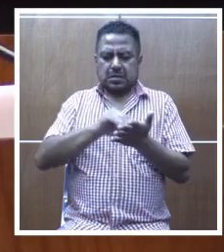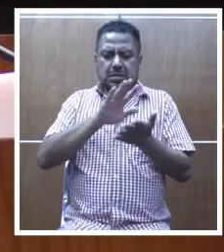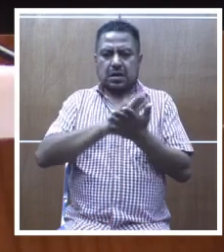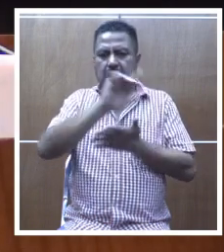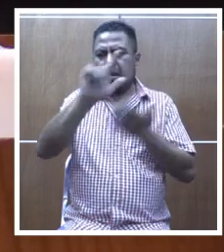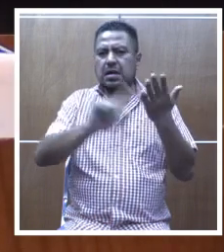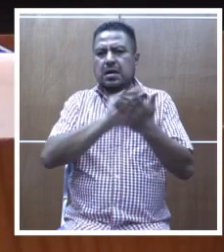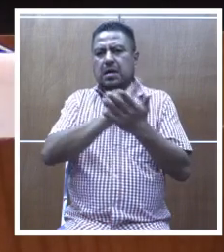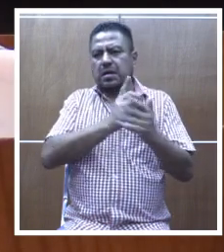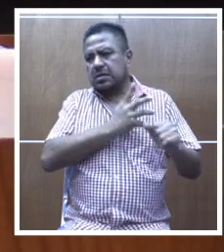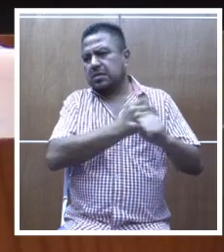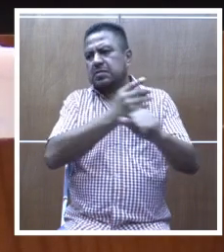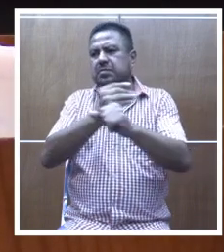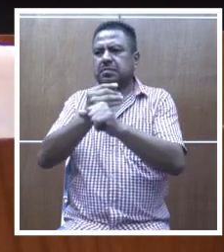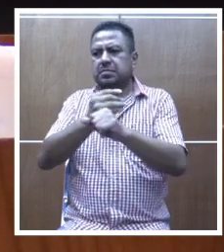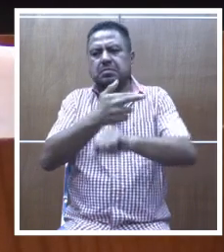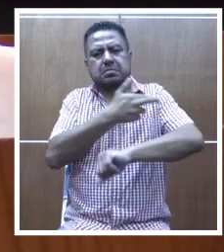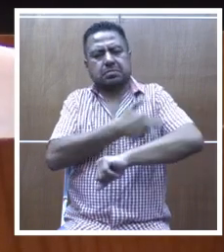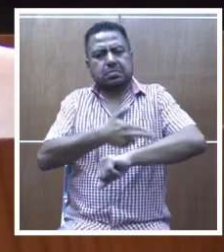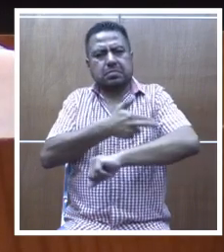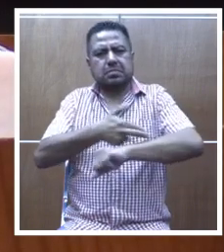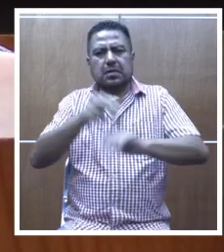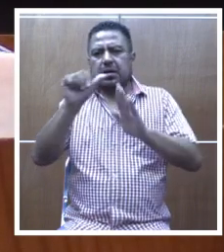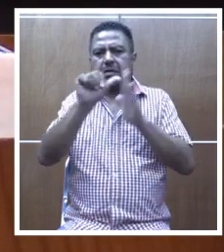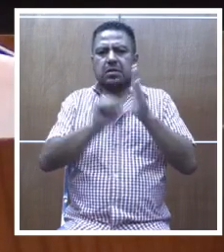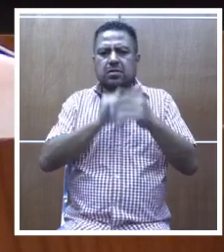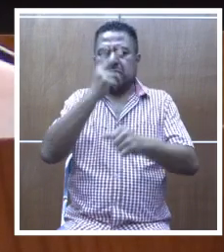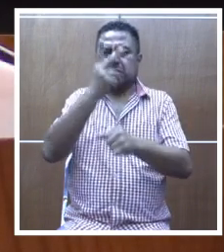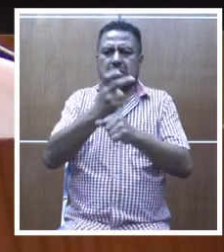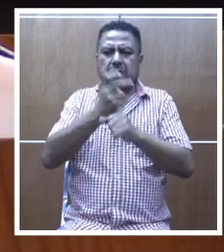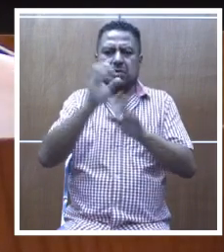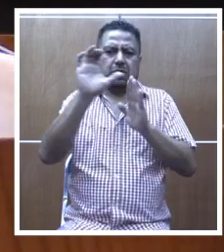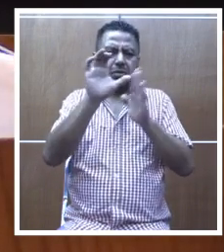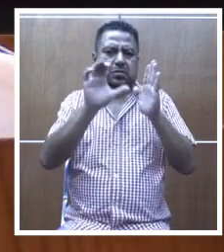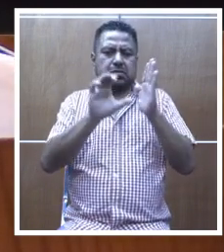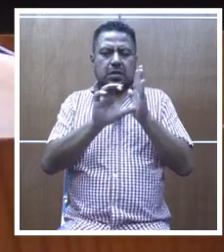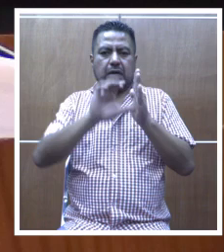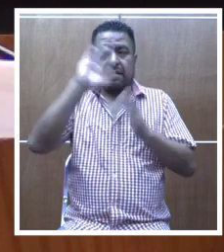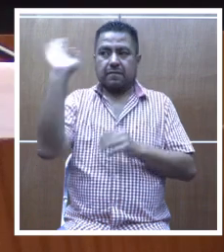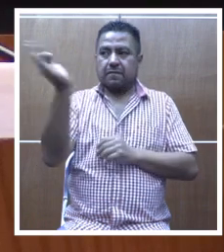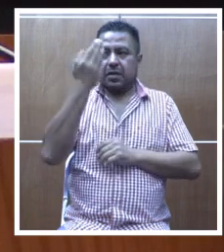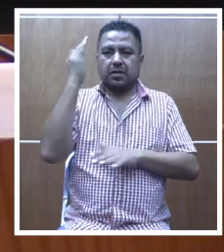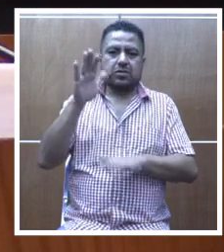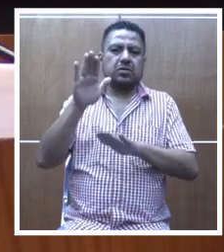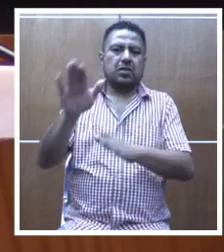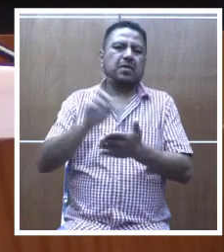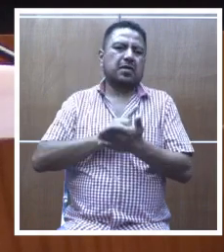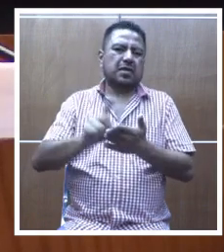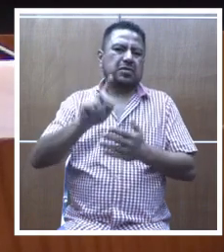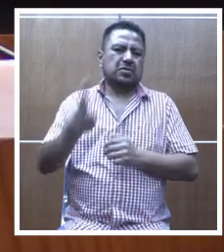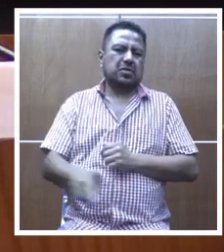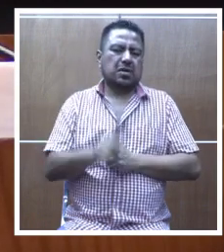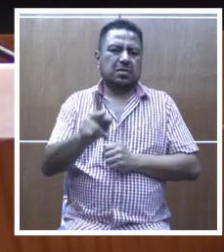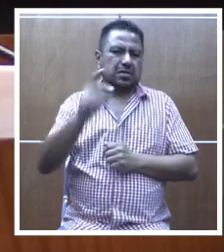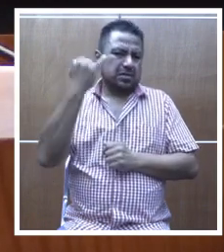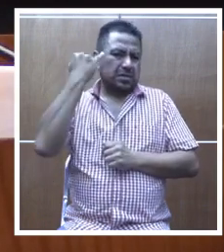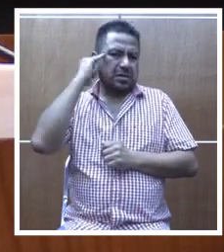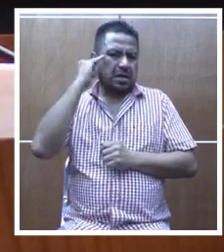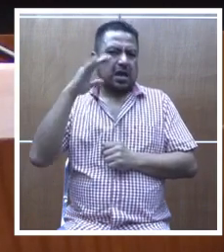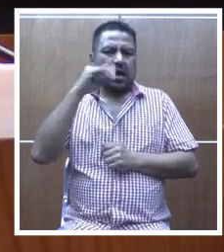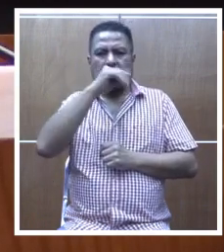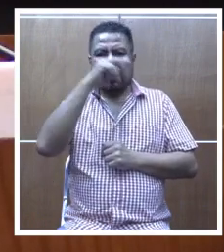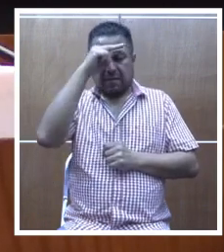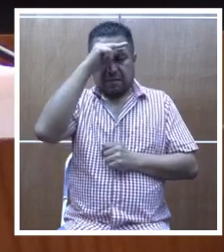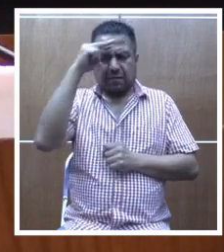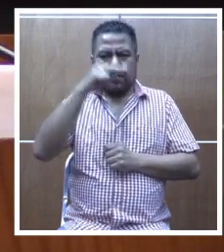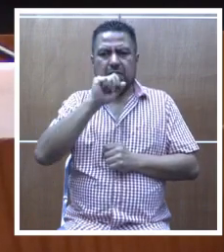reformas, adiciones y derogaciones al artículo 2 constitucional federal sobre los derechos de los pueblos y comunidades indígenas y el